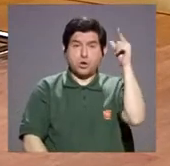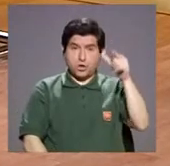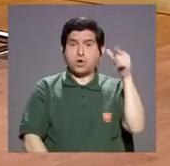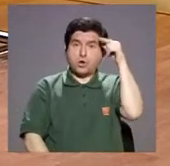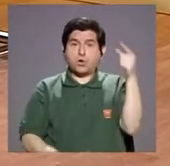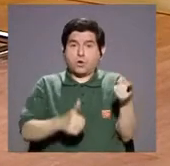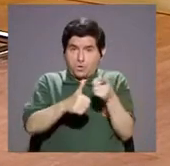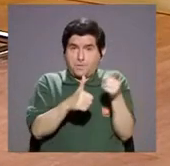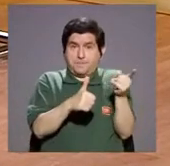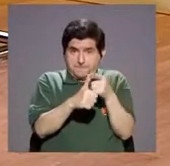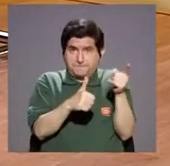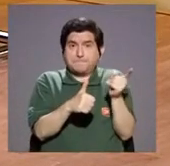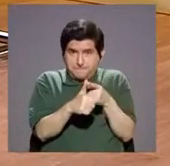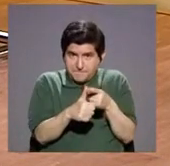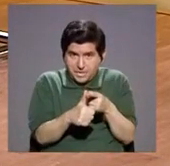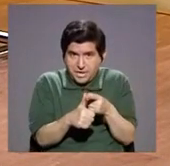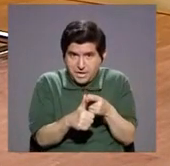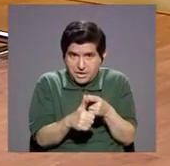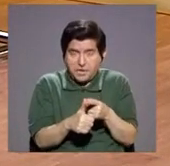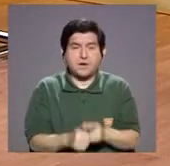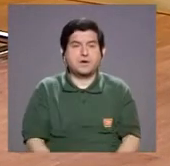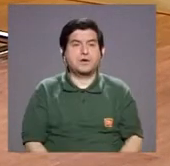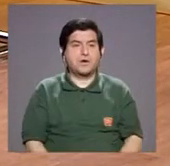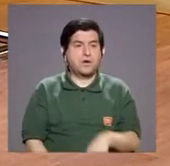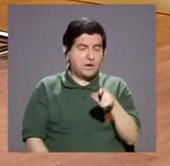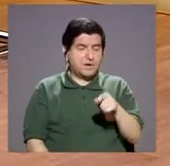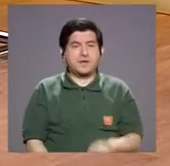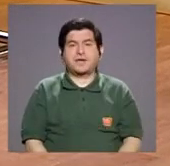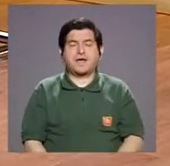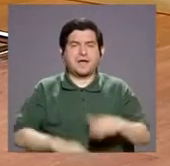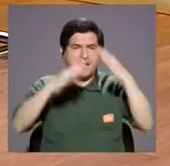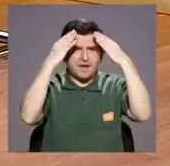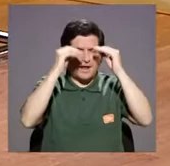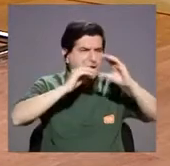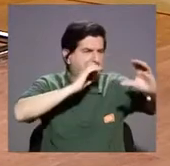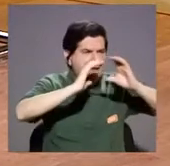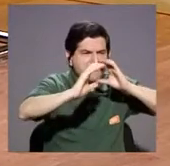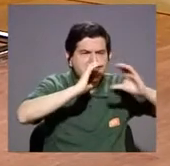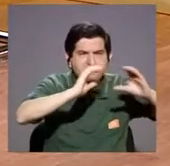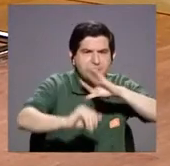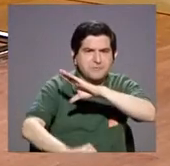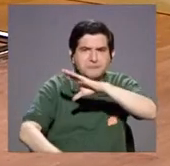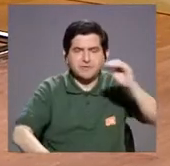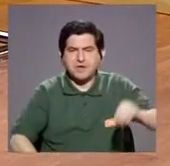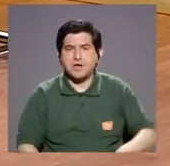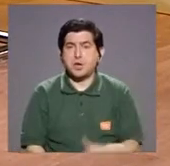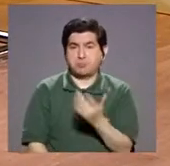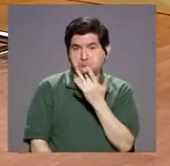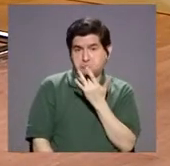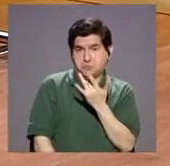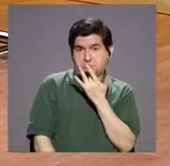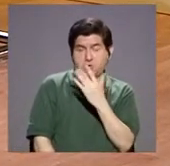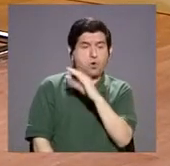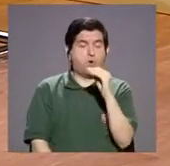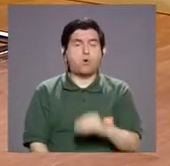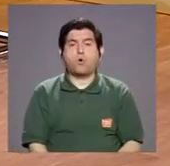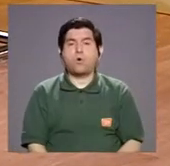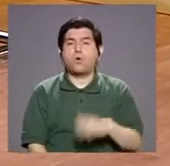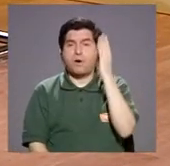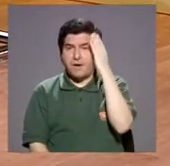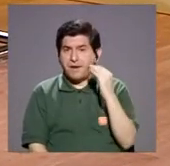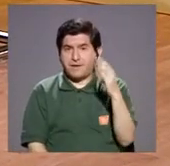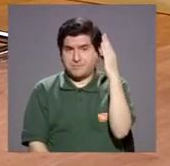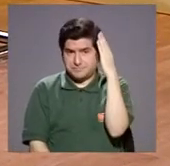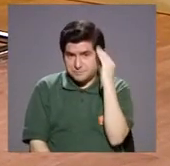primero hace que la transmisión de la información y de las preferencias y de la experiencia